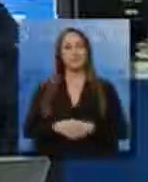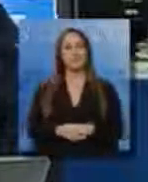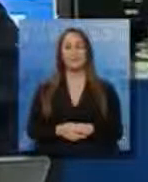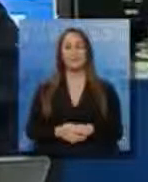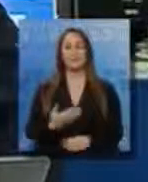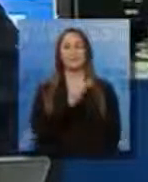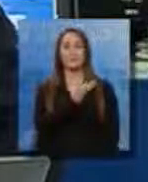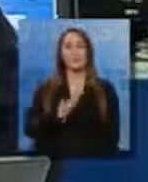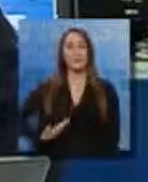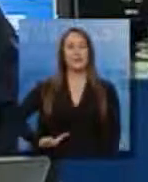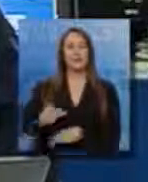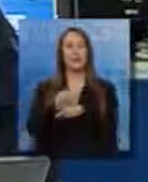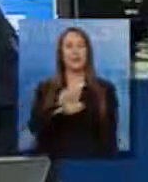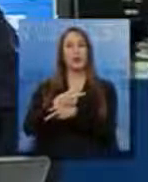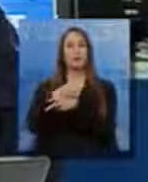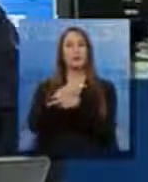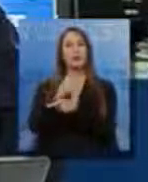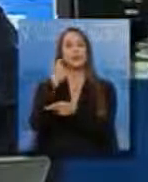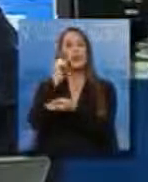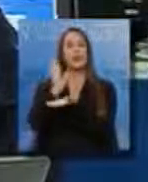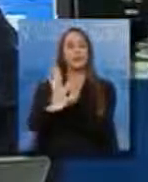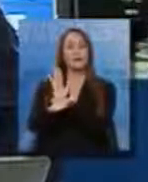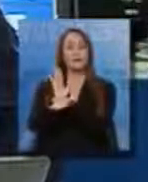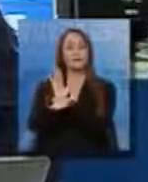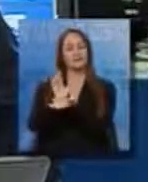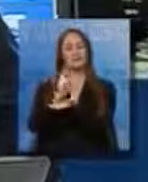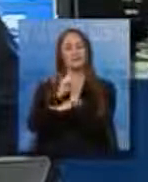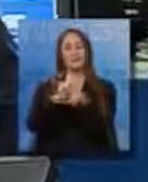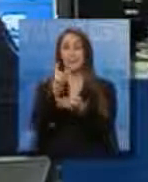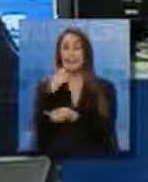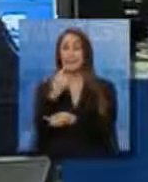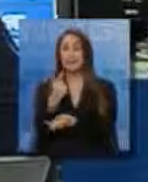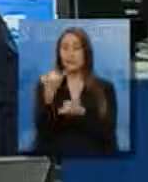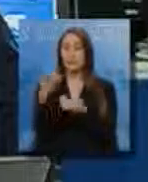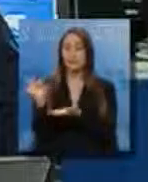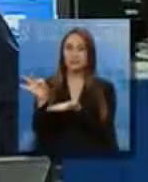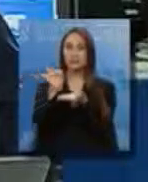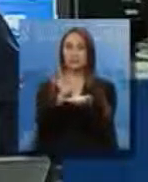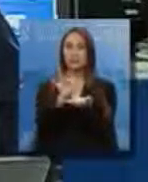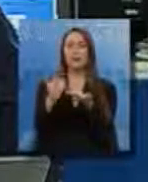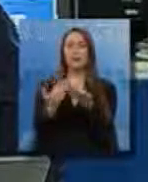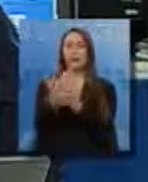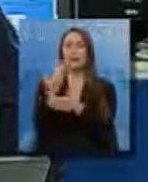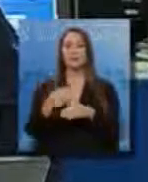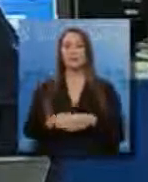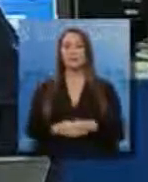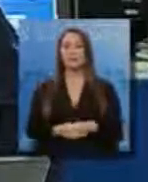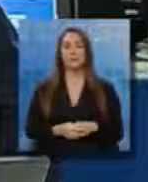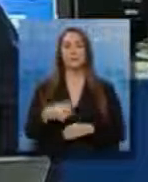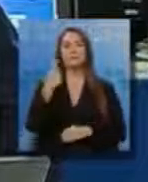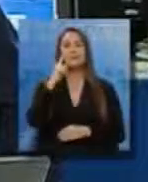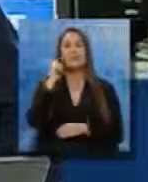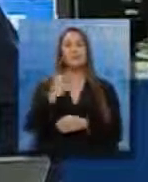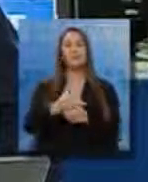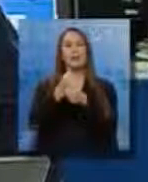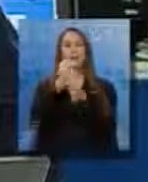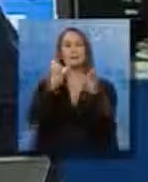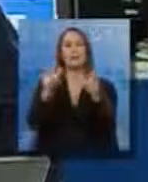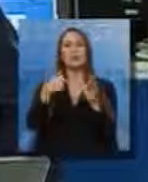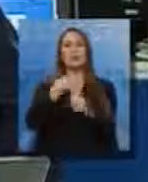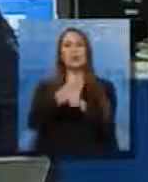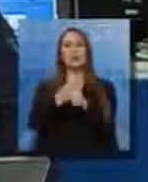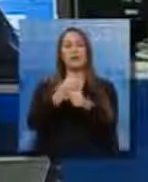El presidente del Consejo Directivo del IES, Richard Espinosa, anunció que hoy será presentado al Ejecutivo el proyecto para el seguro de desempleo y que